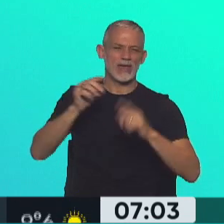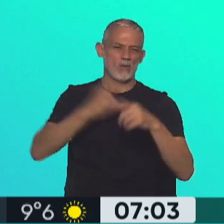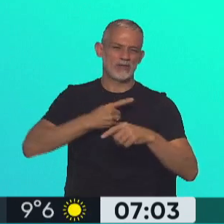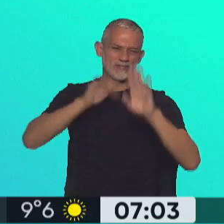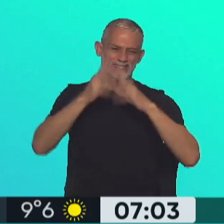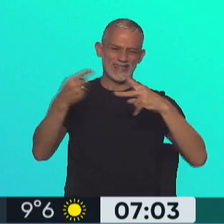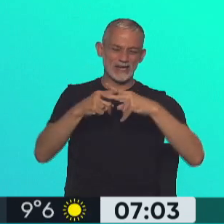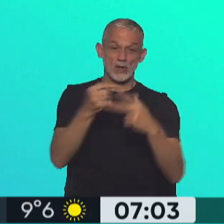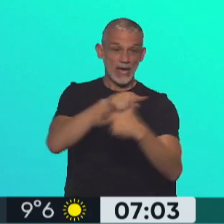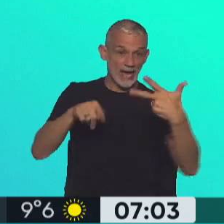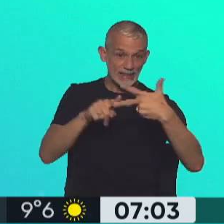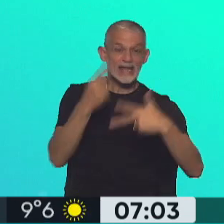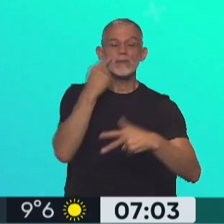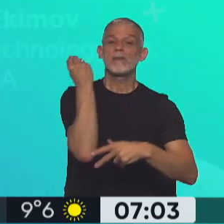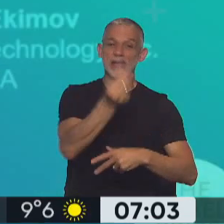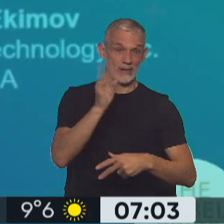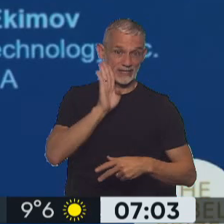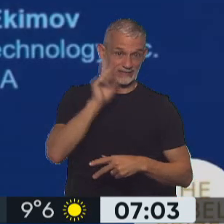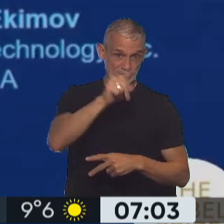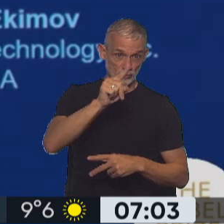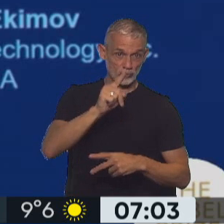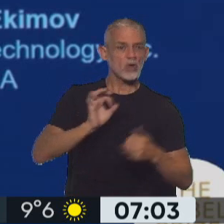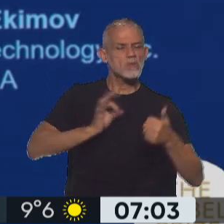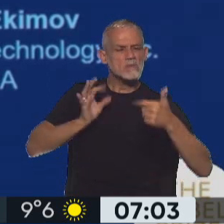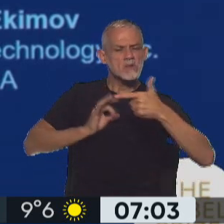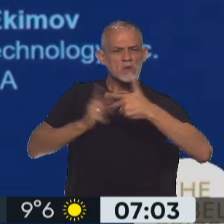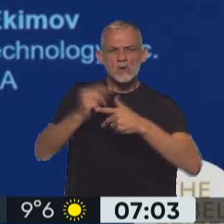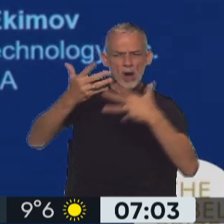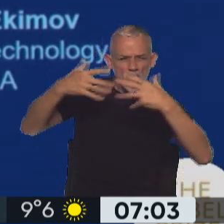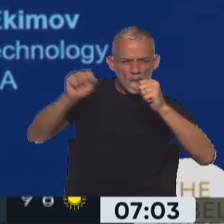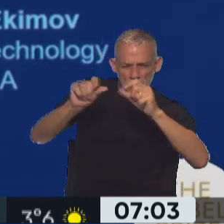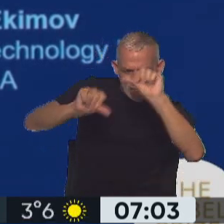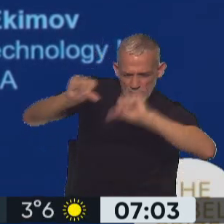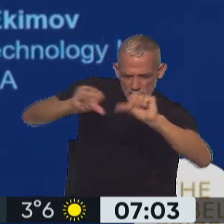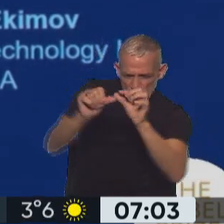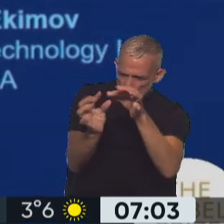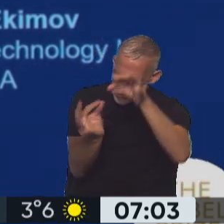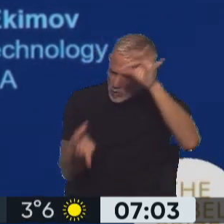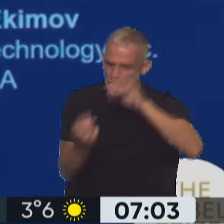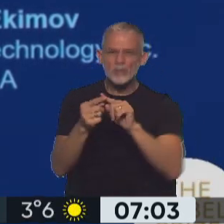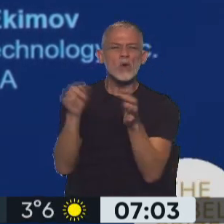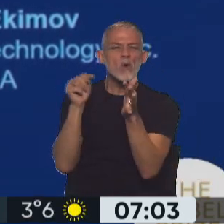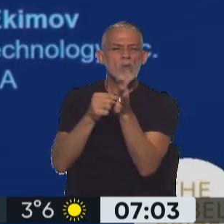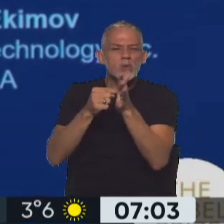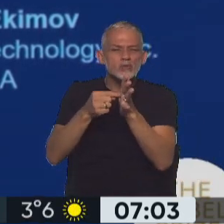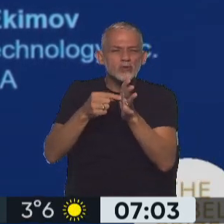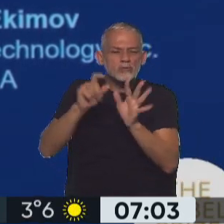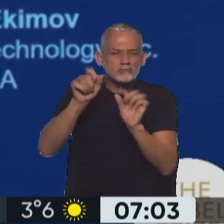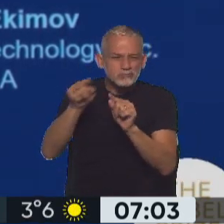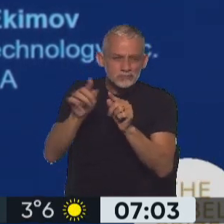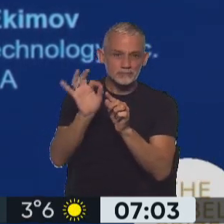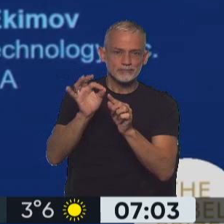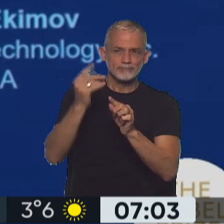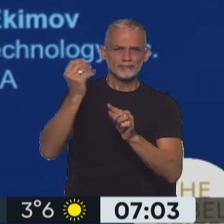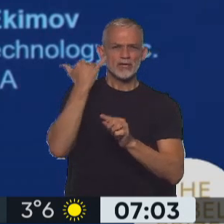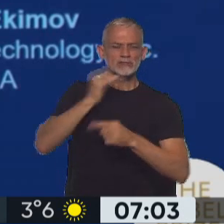de tres científicos radicados en Estados Unidos que fueron distinguidos por el descubrimiento y síntesis de los puntos cuánticos según el fallo que fue